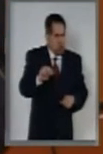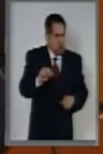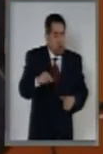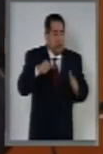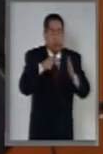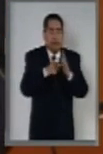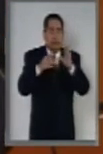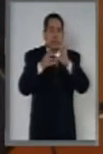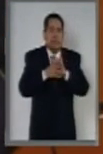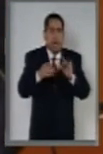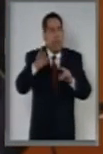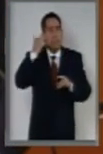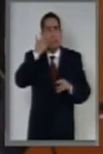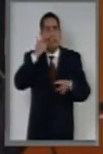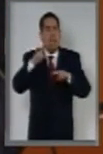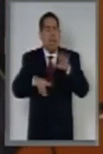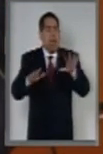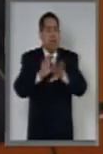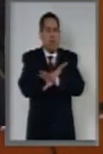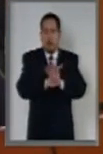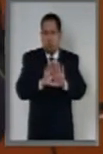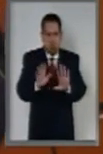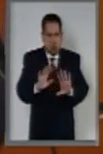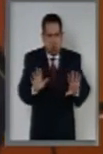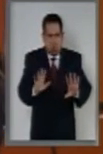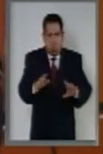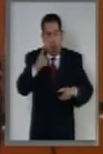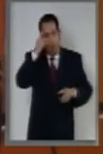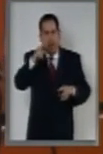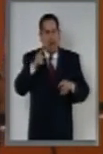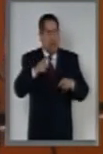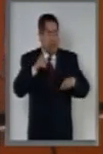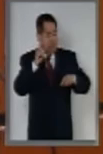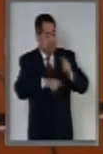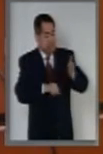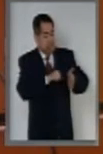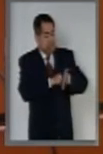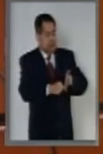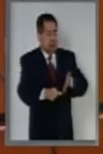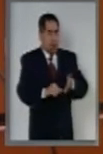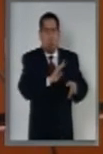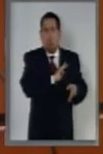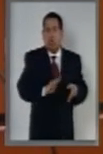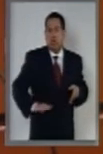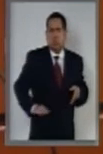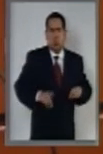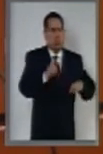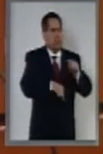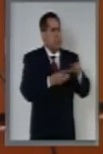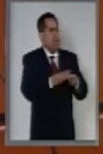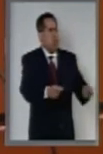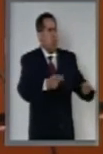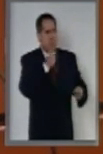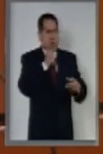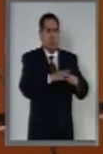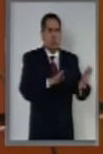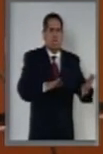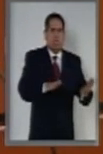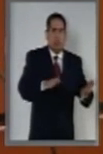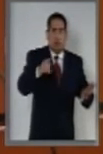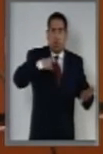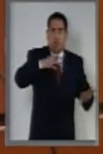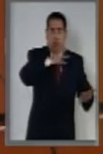se pretendía para derogar la facultad de los municipios para asumir la